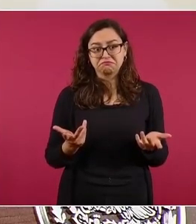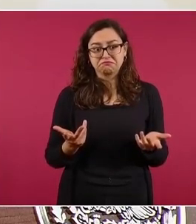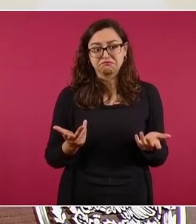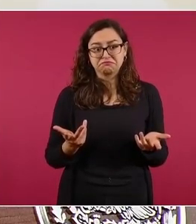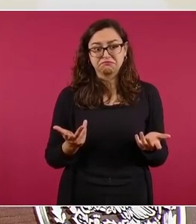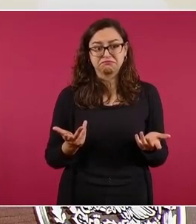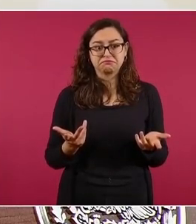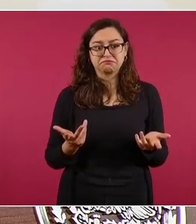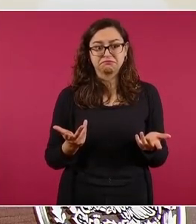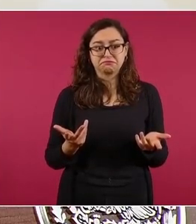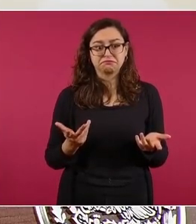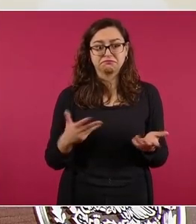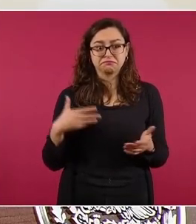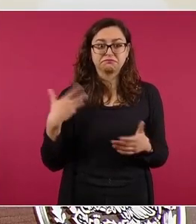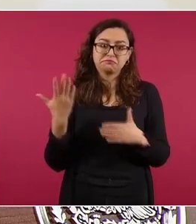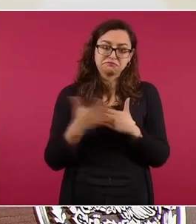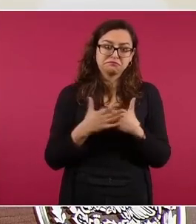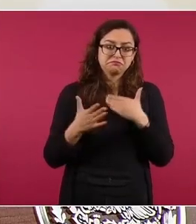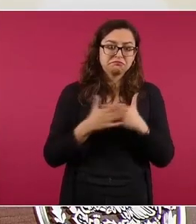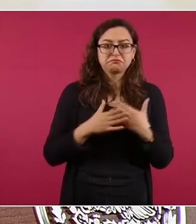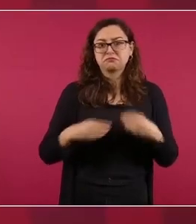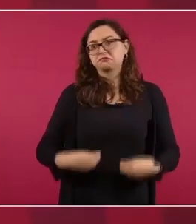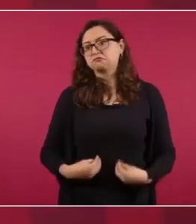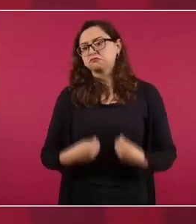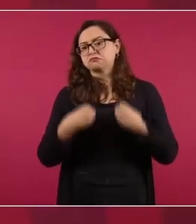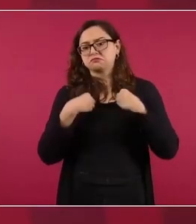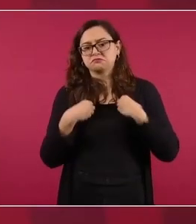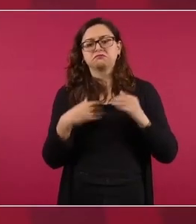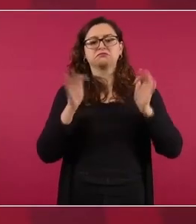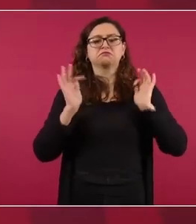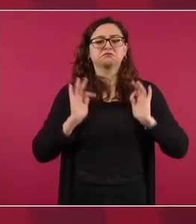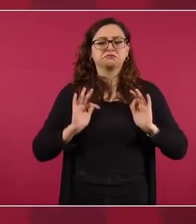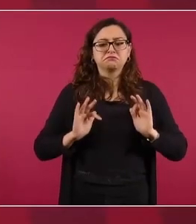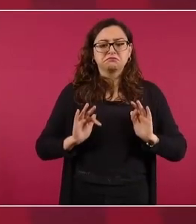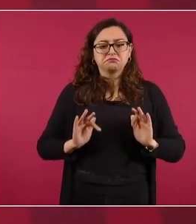otro estilo de vida,